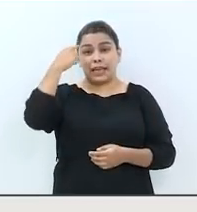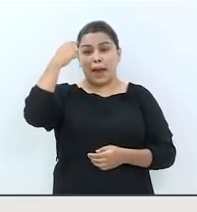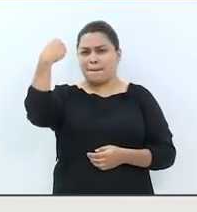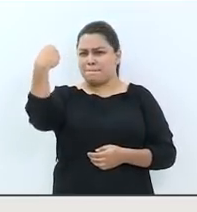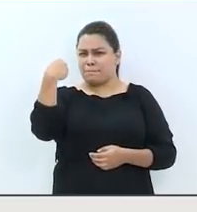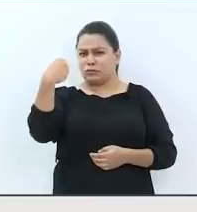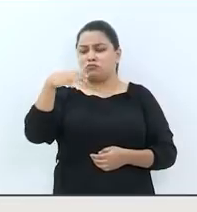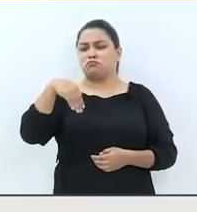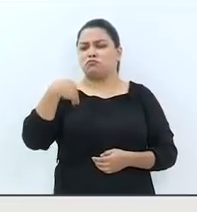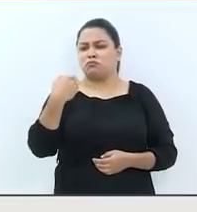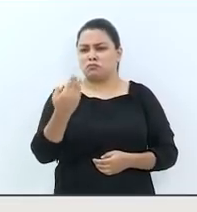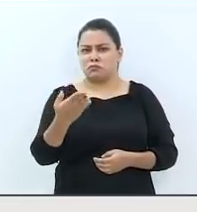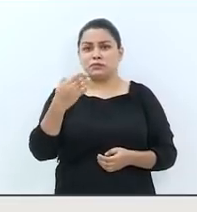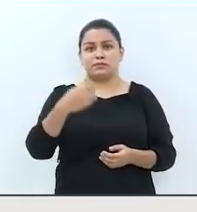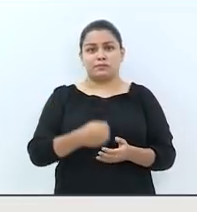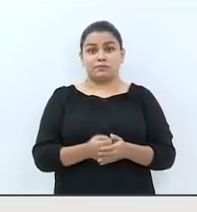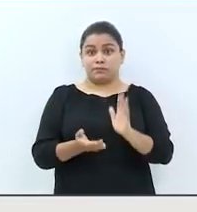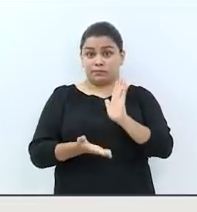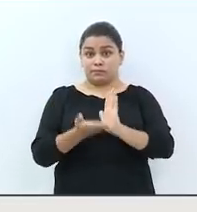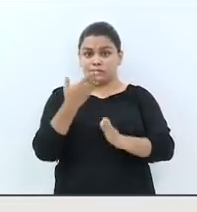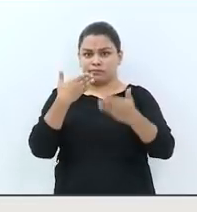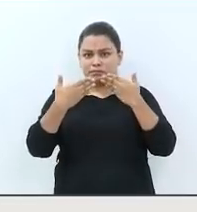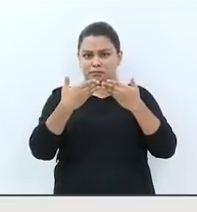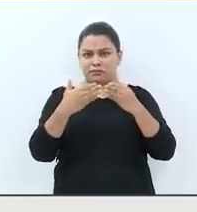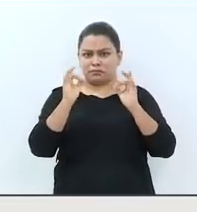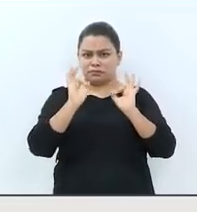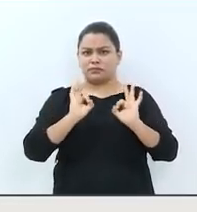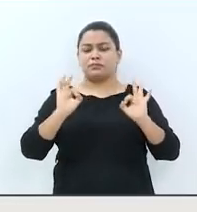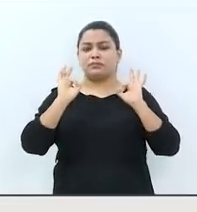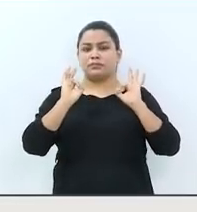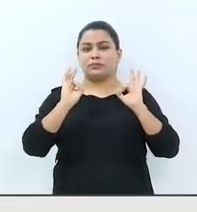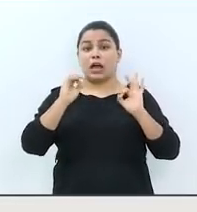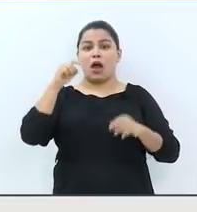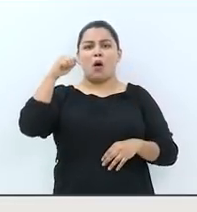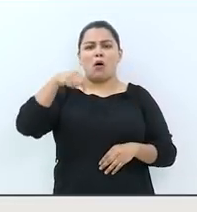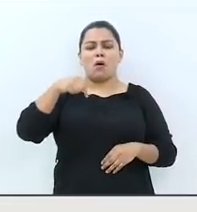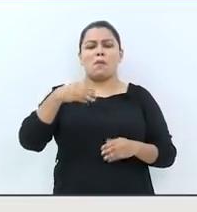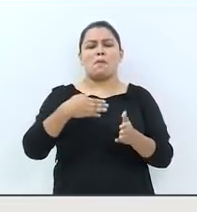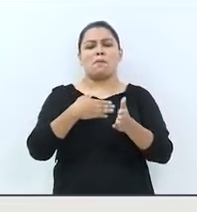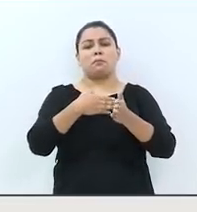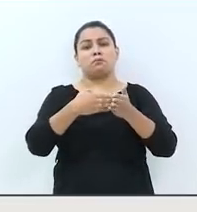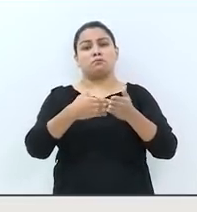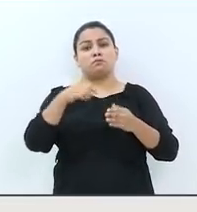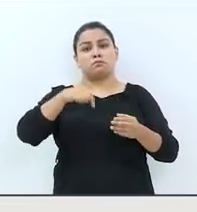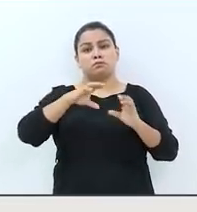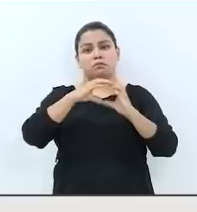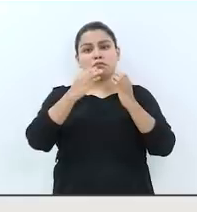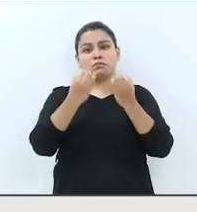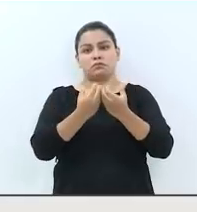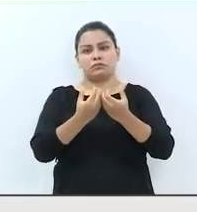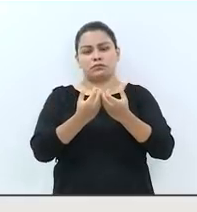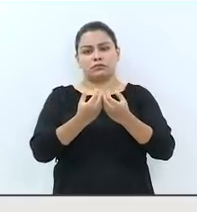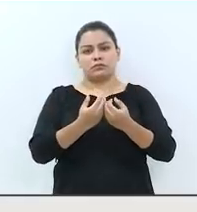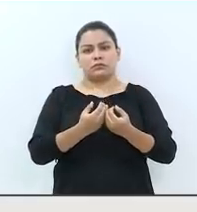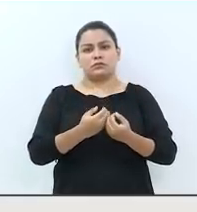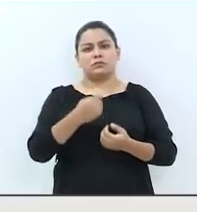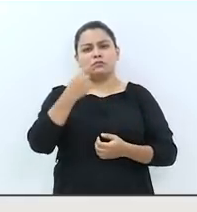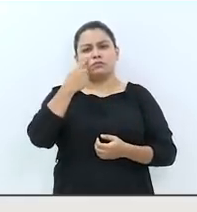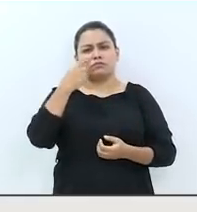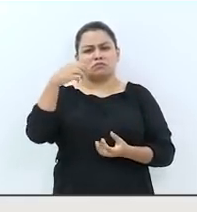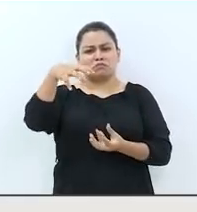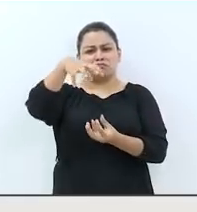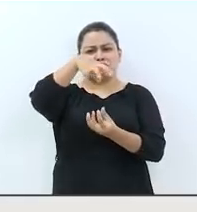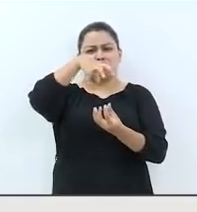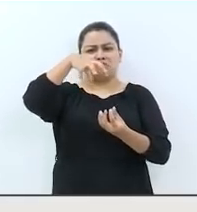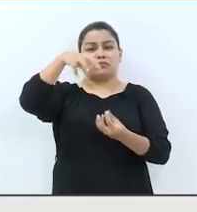más adelante vamos a ir desarrollando. Ahorita vamos a iniciar este viaje o esta jornada en un globo. Imaginemos que estamos en un globo